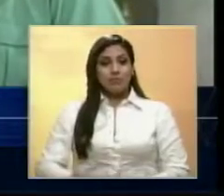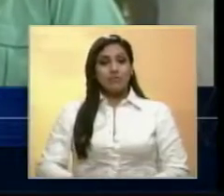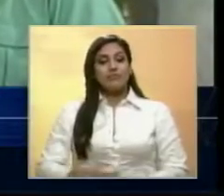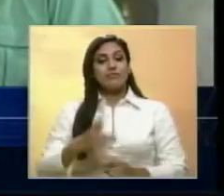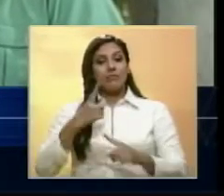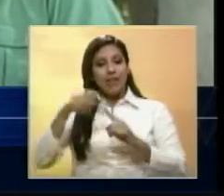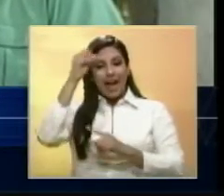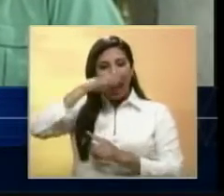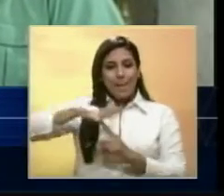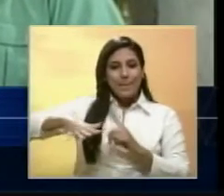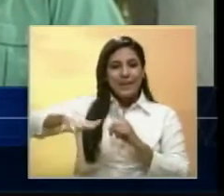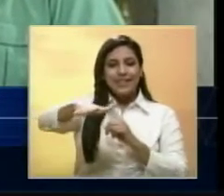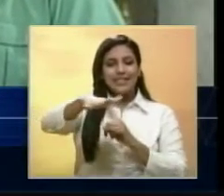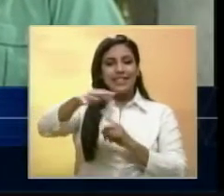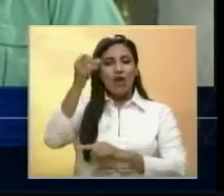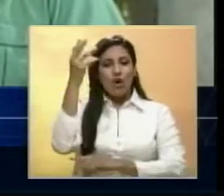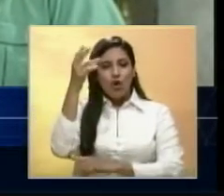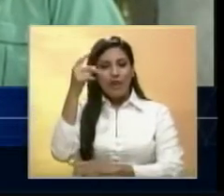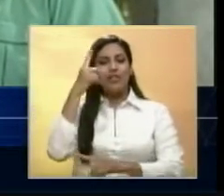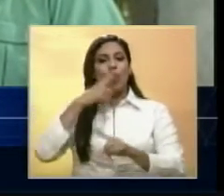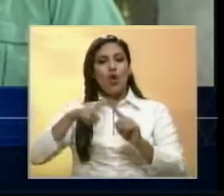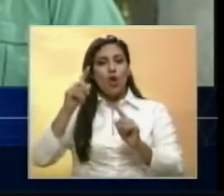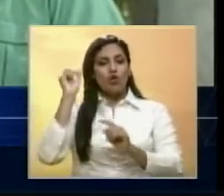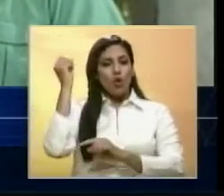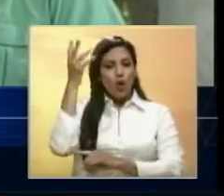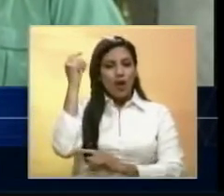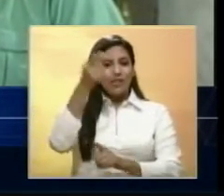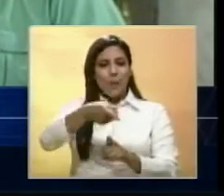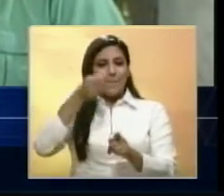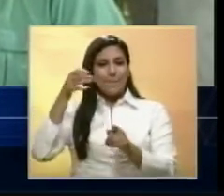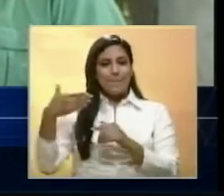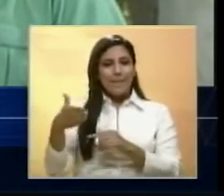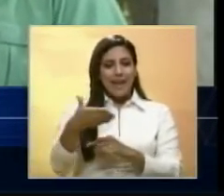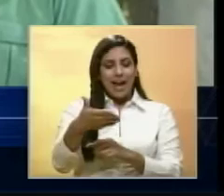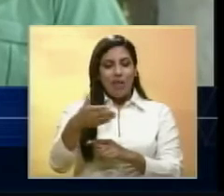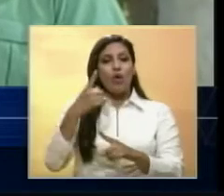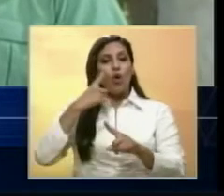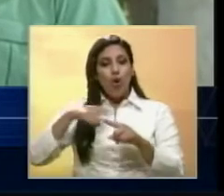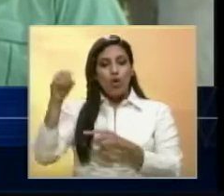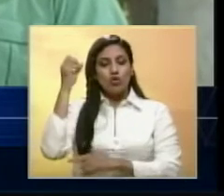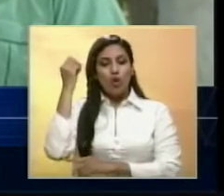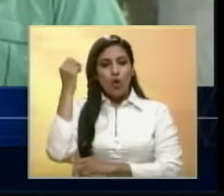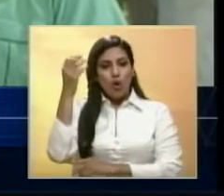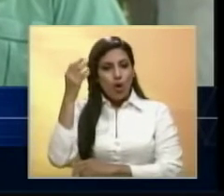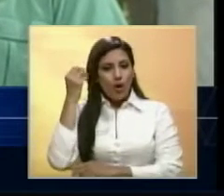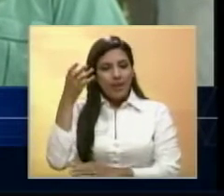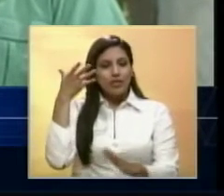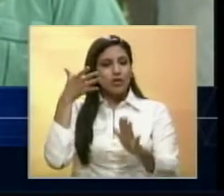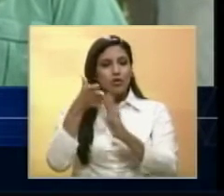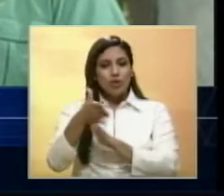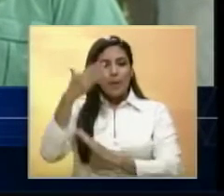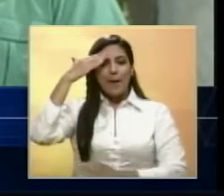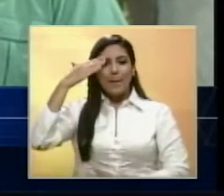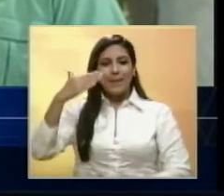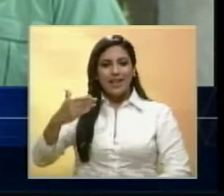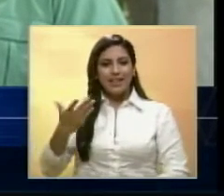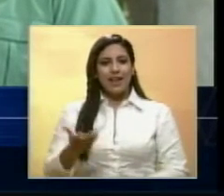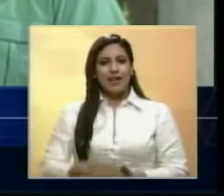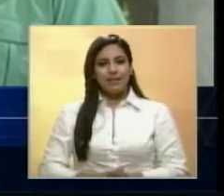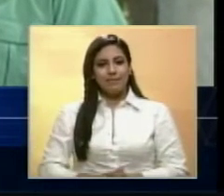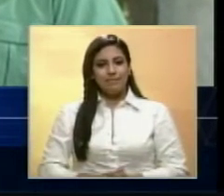los campesinos, campesinas, pescadores, el Congreso de los Militares, el Congreso